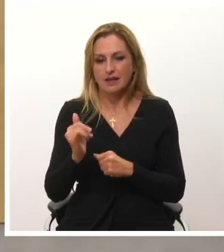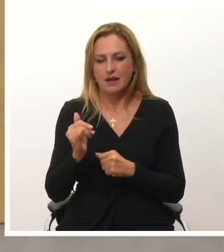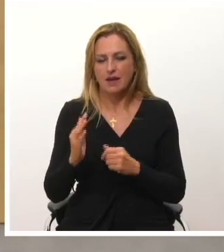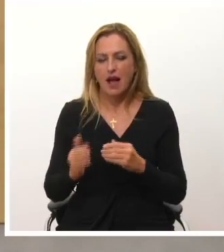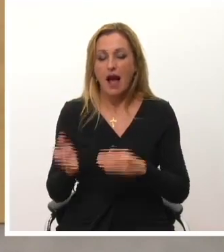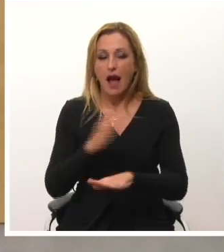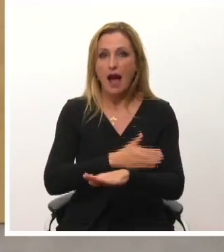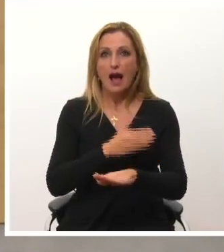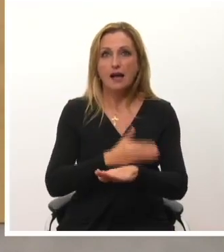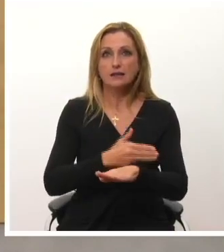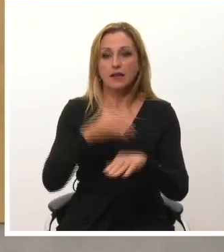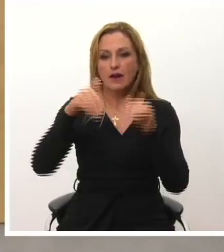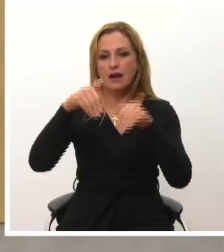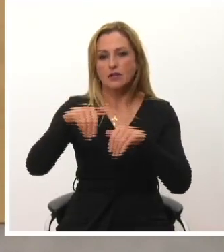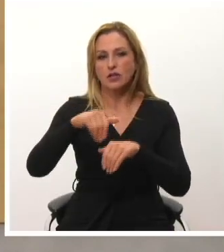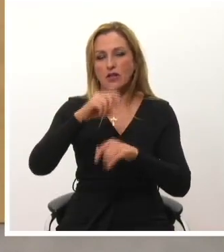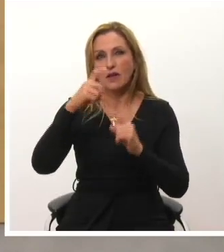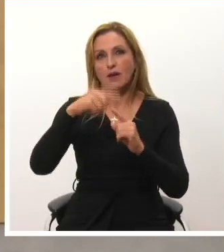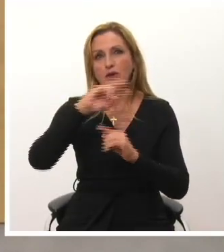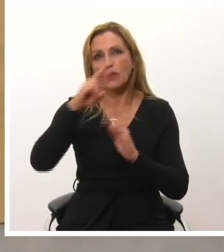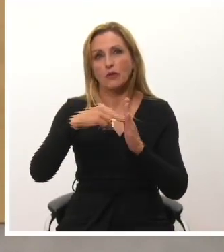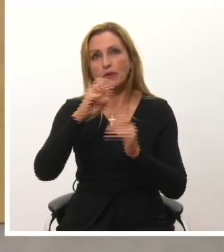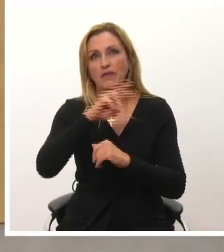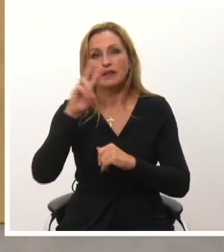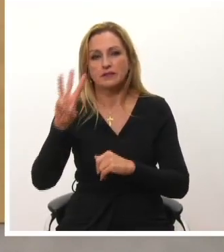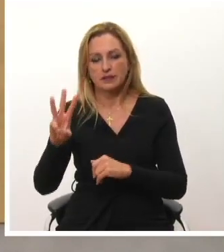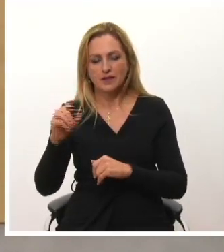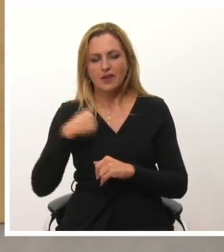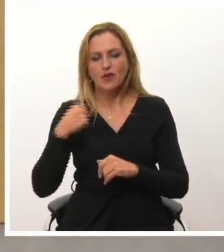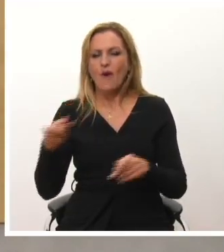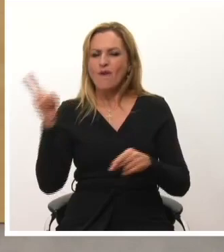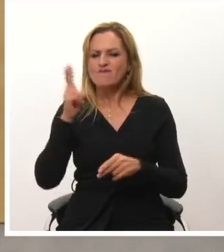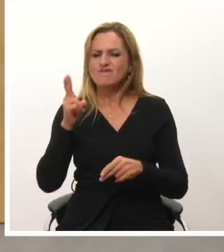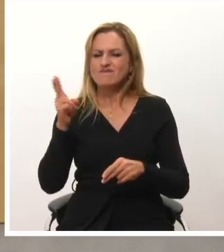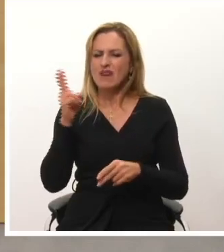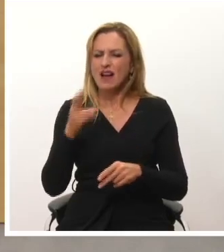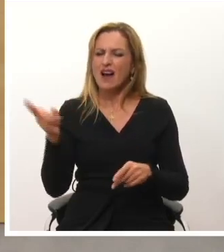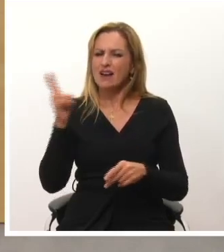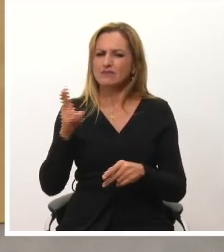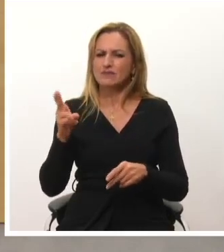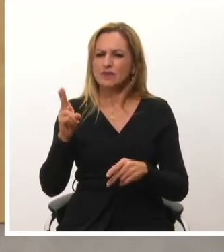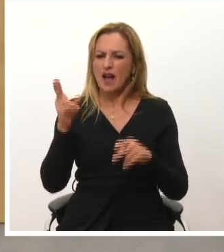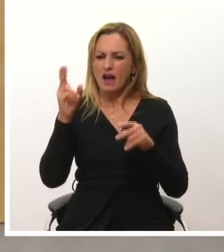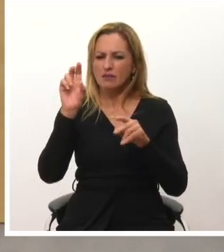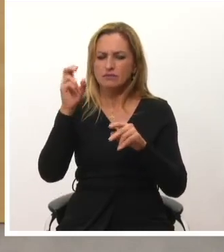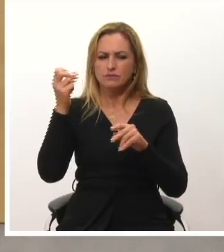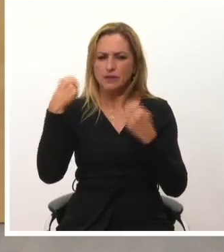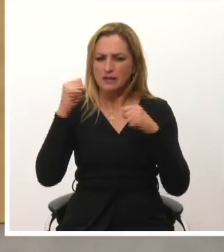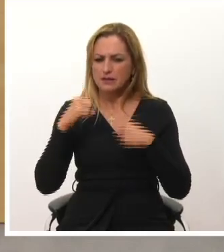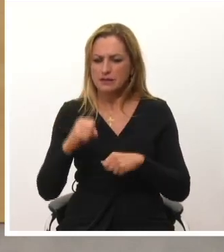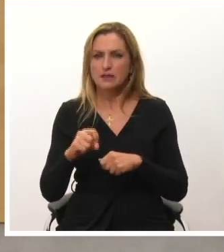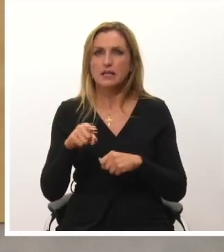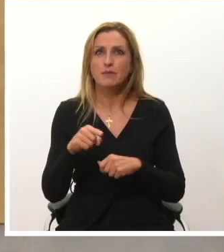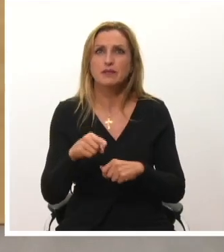23 Y quería aprovechar este momento para repasar alguna de las intervenciones que han tenido los diversos portavoces